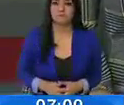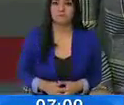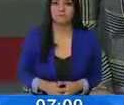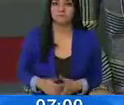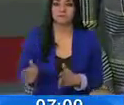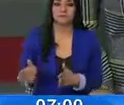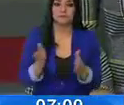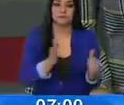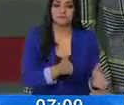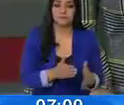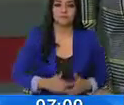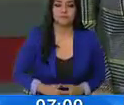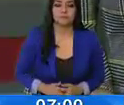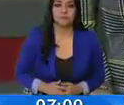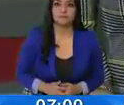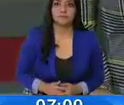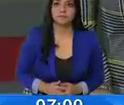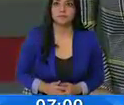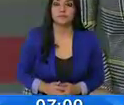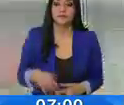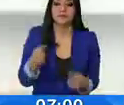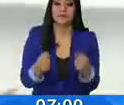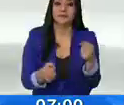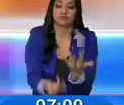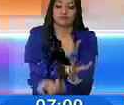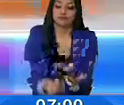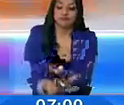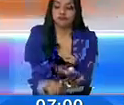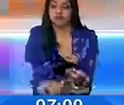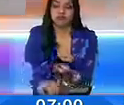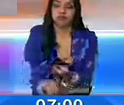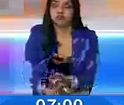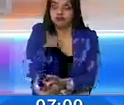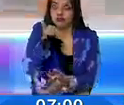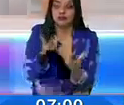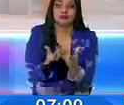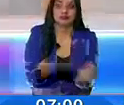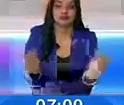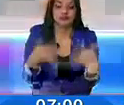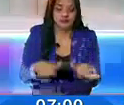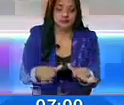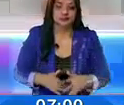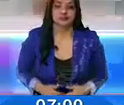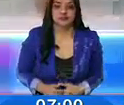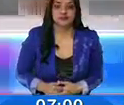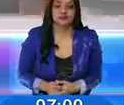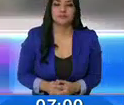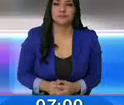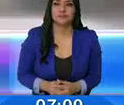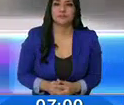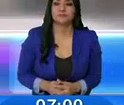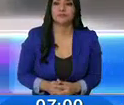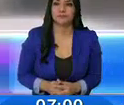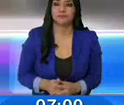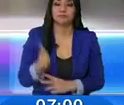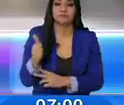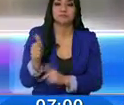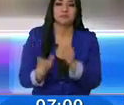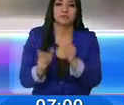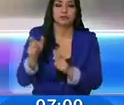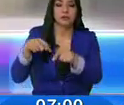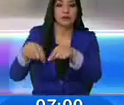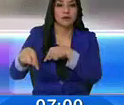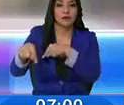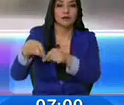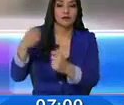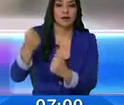causas aún desconocidas, se incendió un vehículo en la avenida y logró apagar las llamas. El hecho fue captado por ciudadanos que circulaban